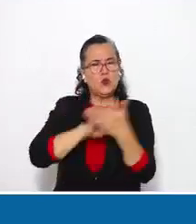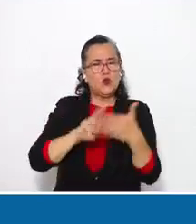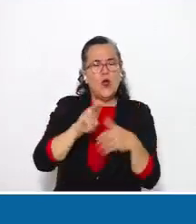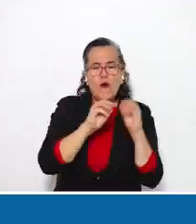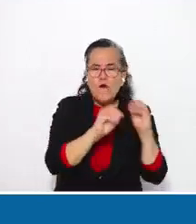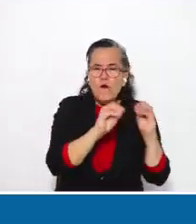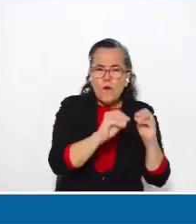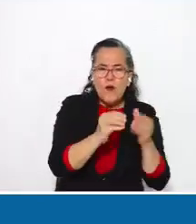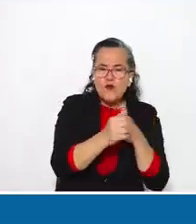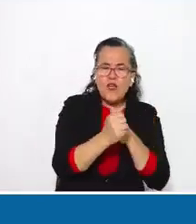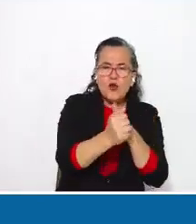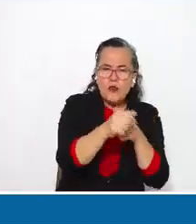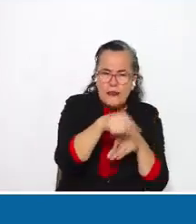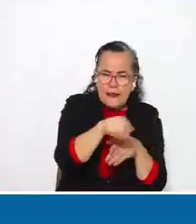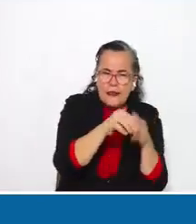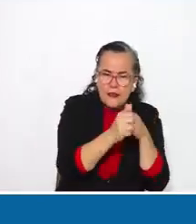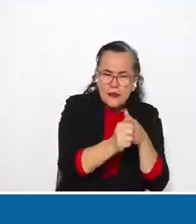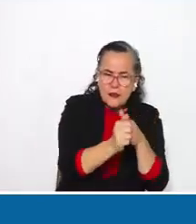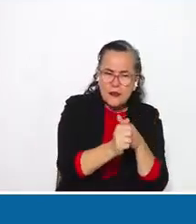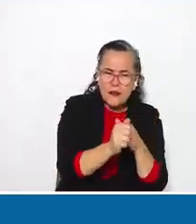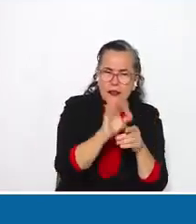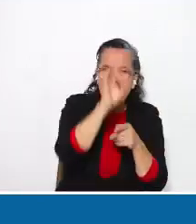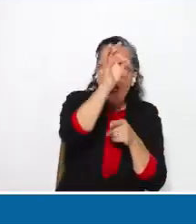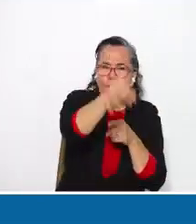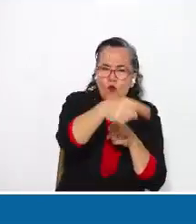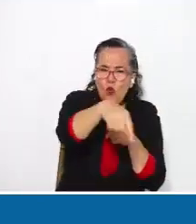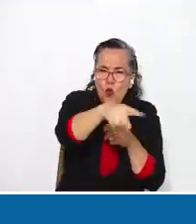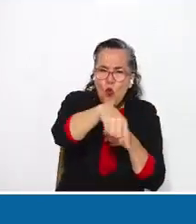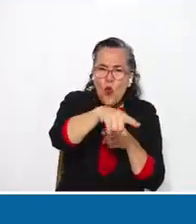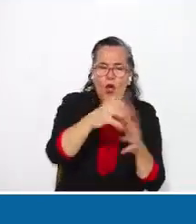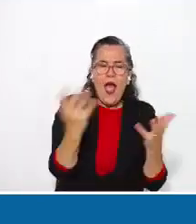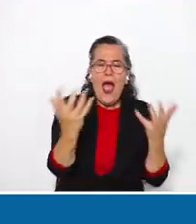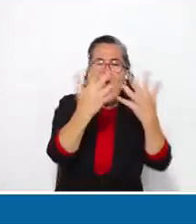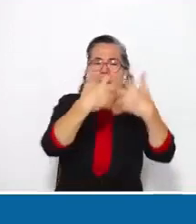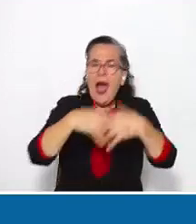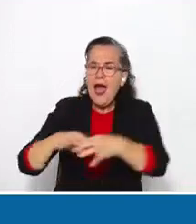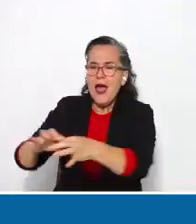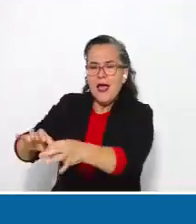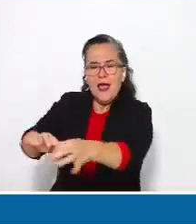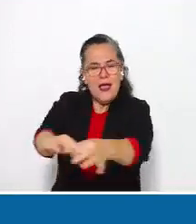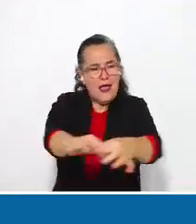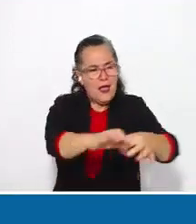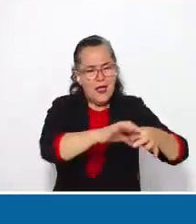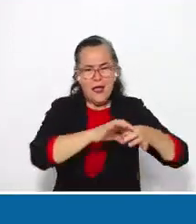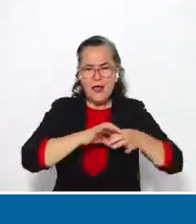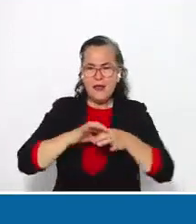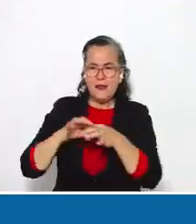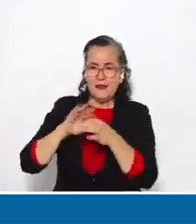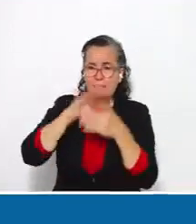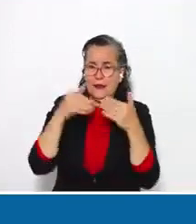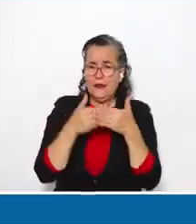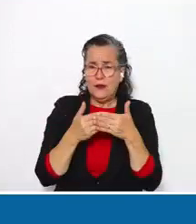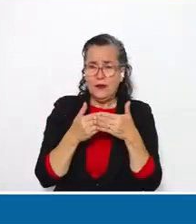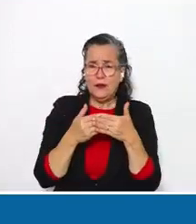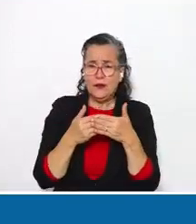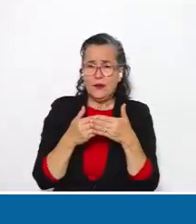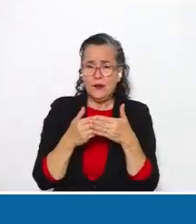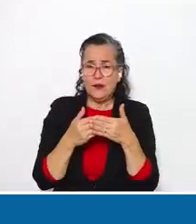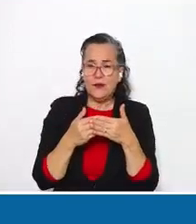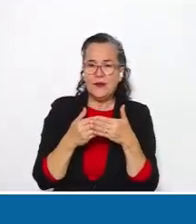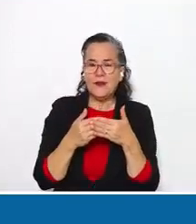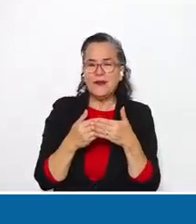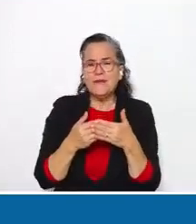formemos a los líderes del futuro para que haya armonía entre todos. Es que